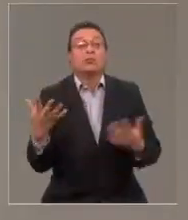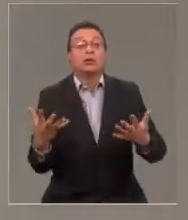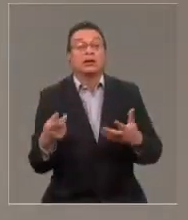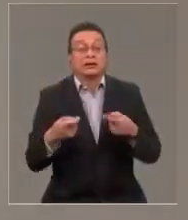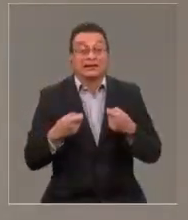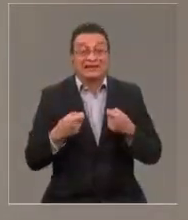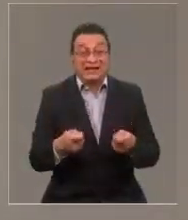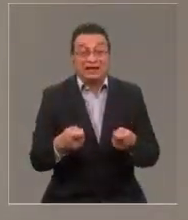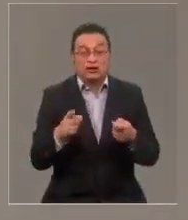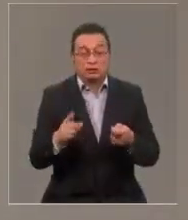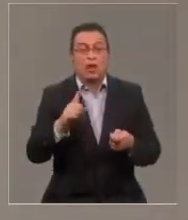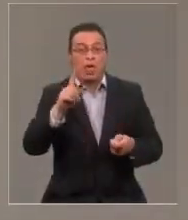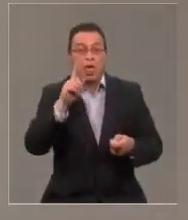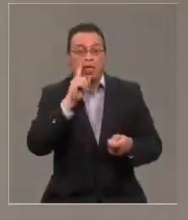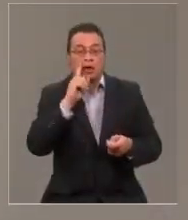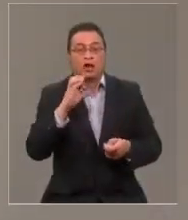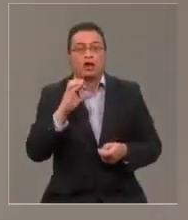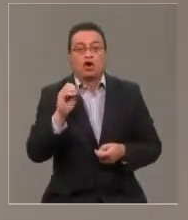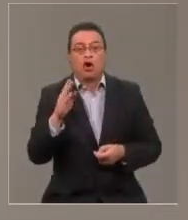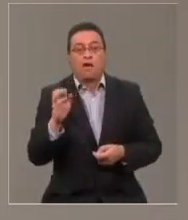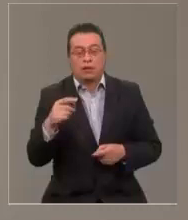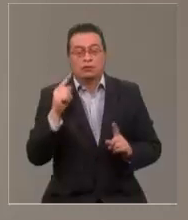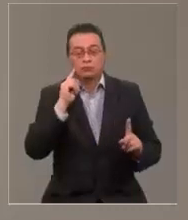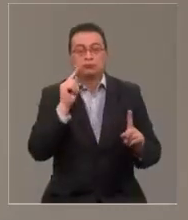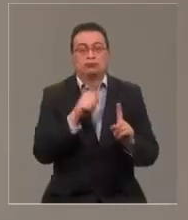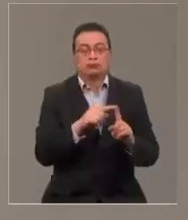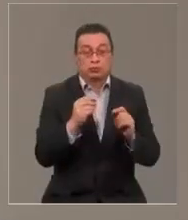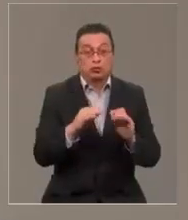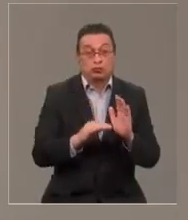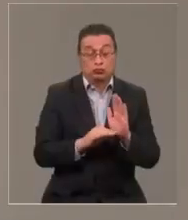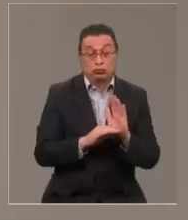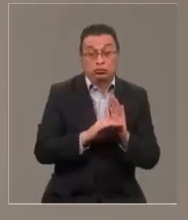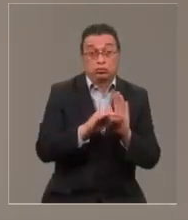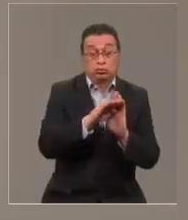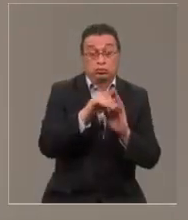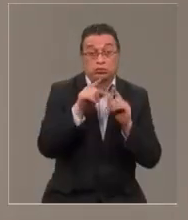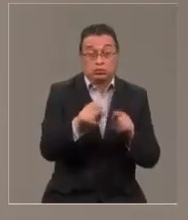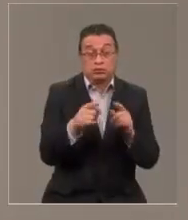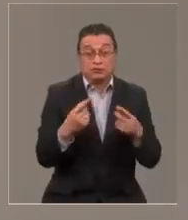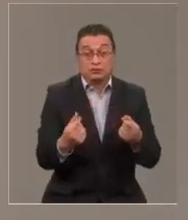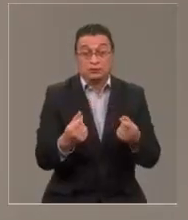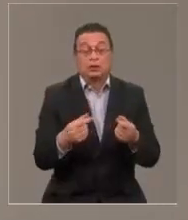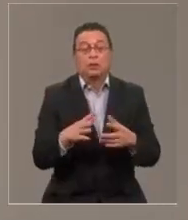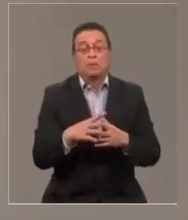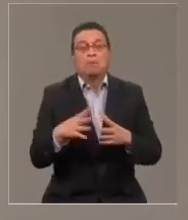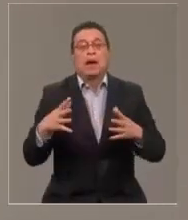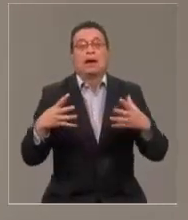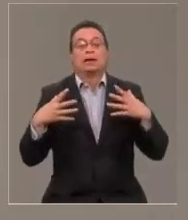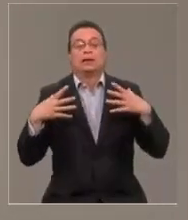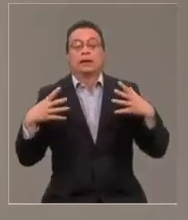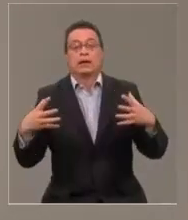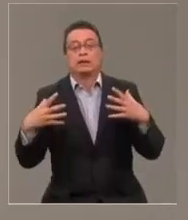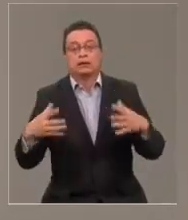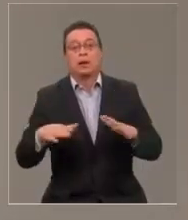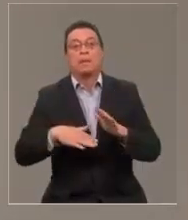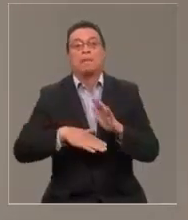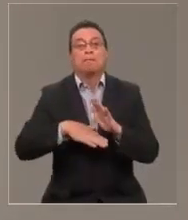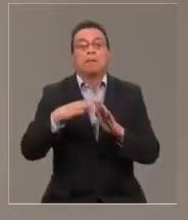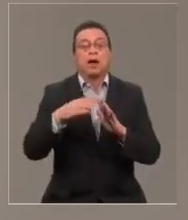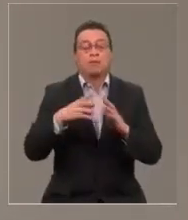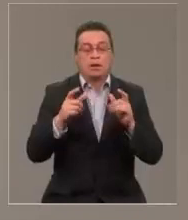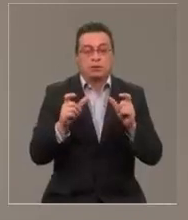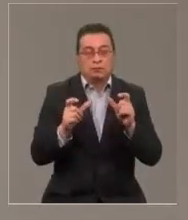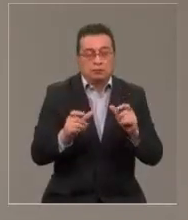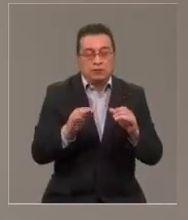se hace teniendo un precio del cobre de referencia y mientras siga subiendo ese precio de referencia va a ser cada vez mayor van a ver mayores arcas fiscales